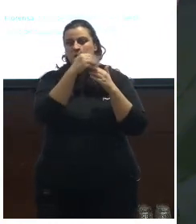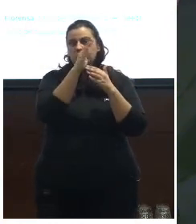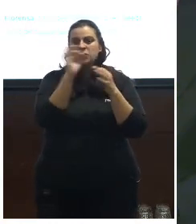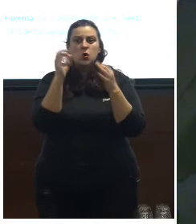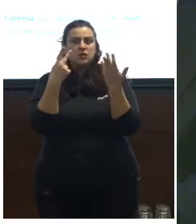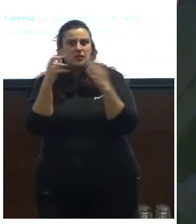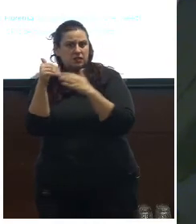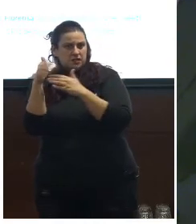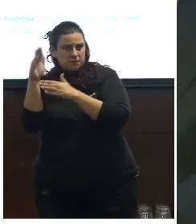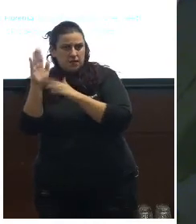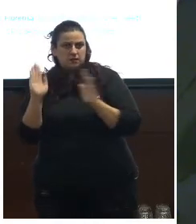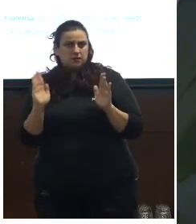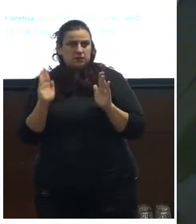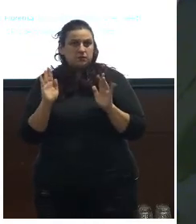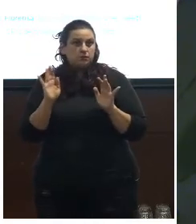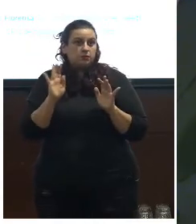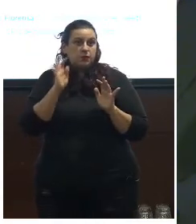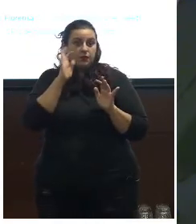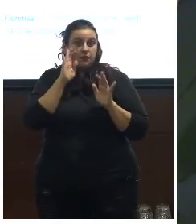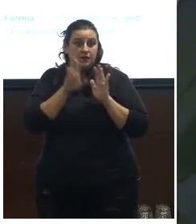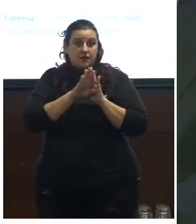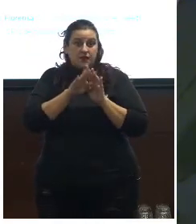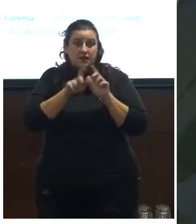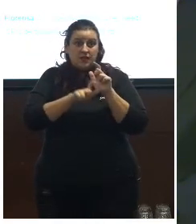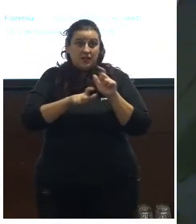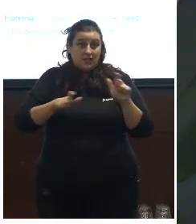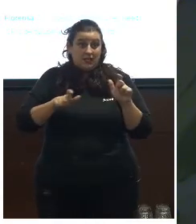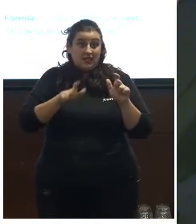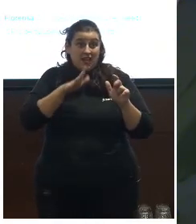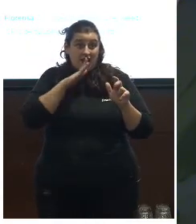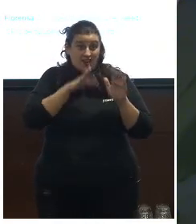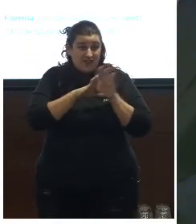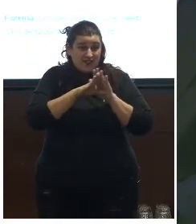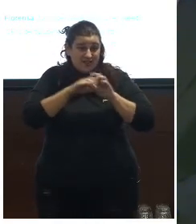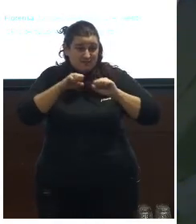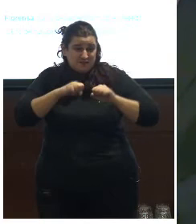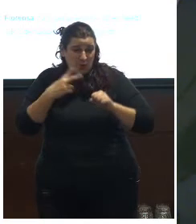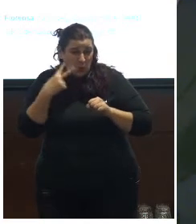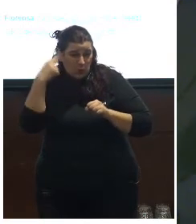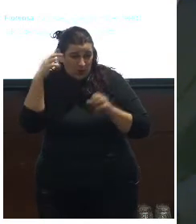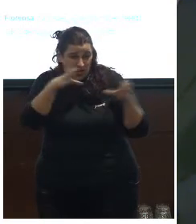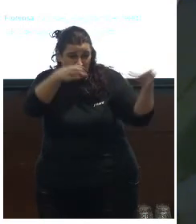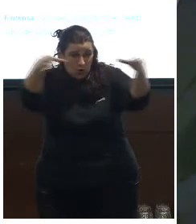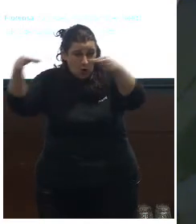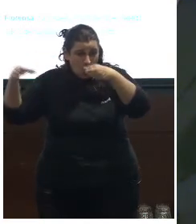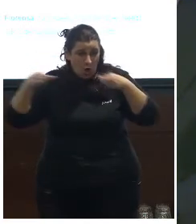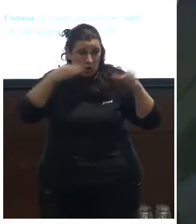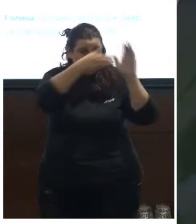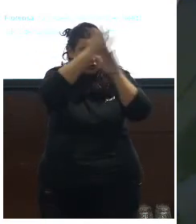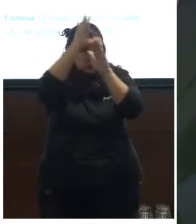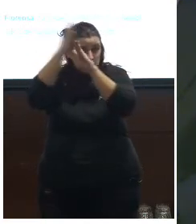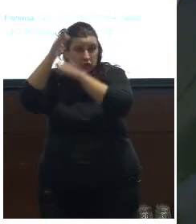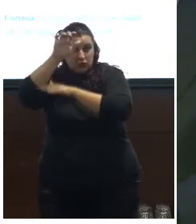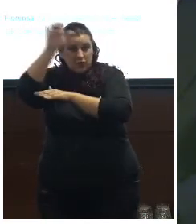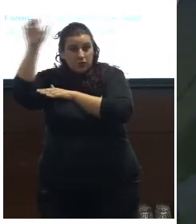que ahora a punto de cumplirse la jubilación del baby boom, y poblaciones que están viajando en otros lugares en Europa y